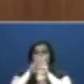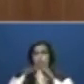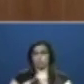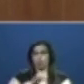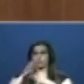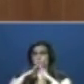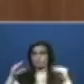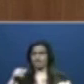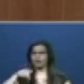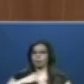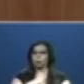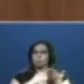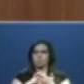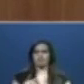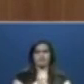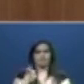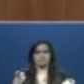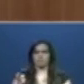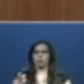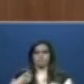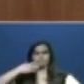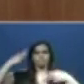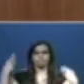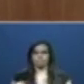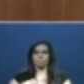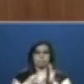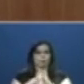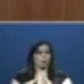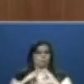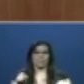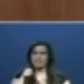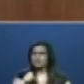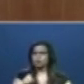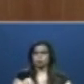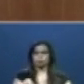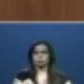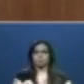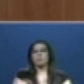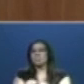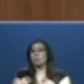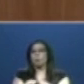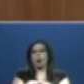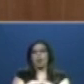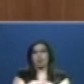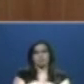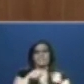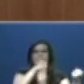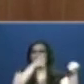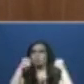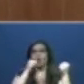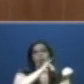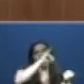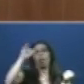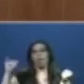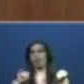nuestra comunidad necesita contar con un verdadero sistema universitario Esto es algo más que con una mera suma de instituciones o